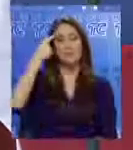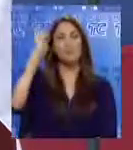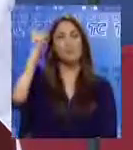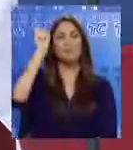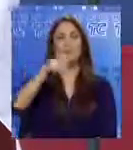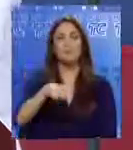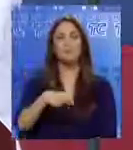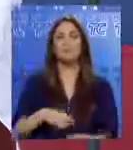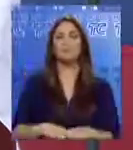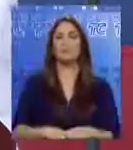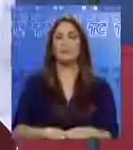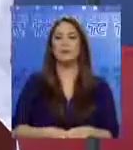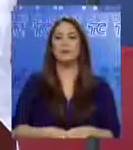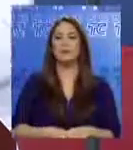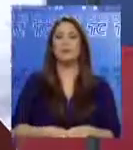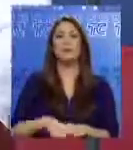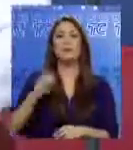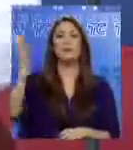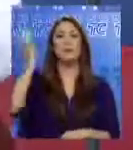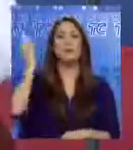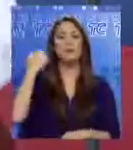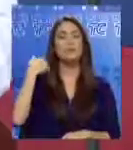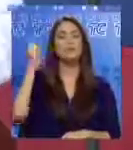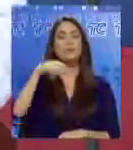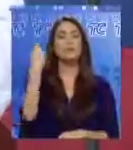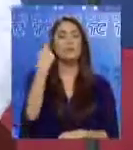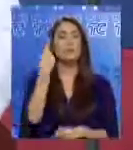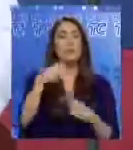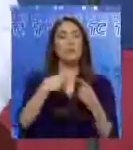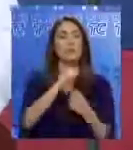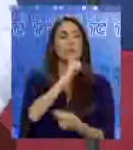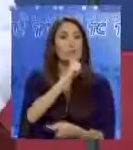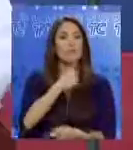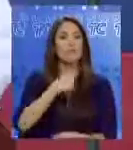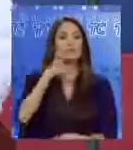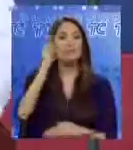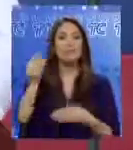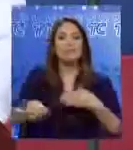subsidio a la pensión regular es de 10 sólo cuando haga falta